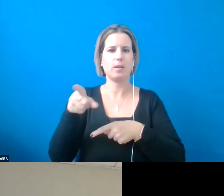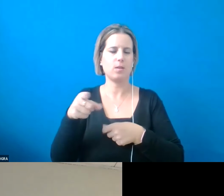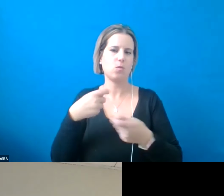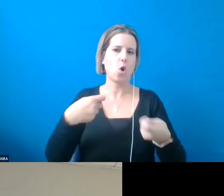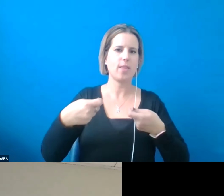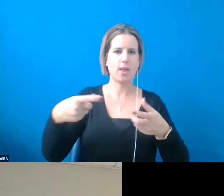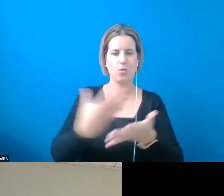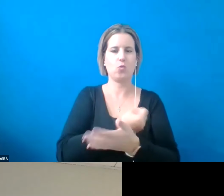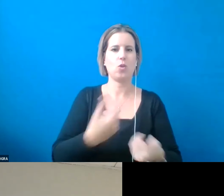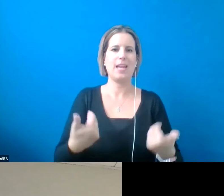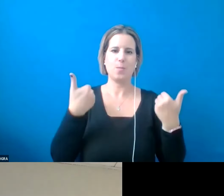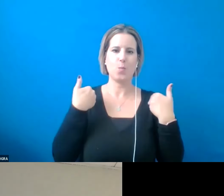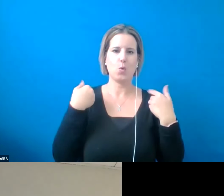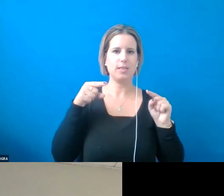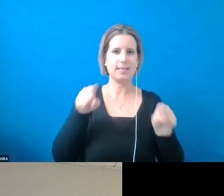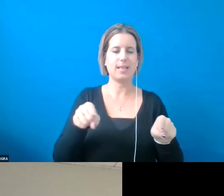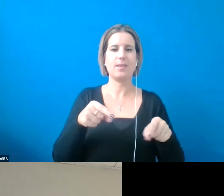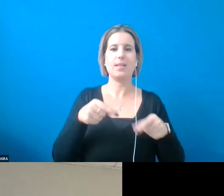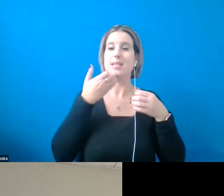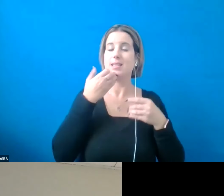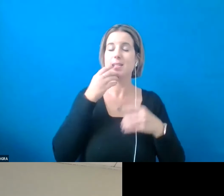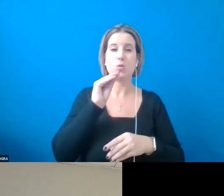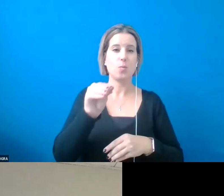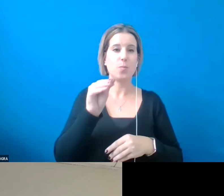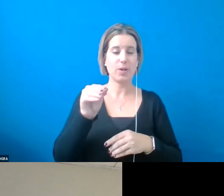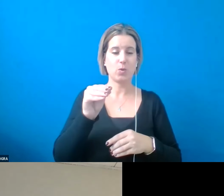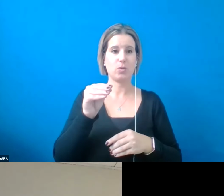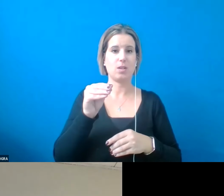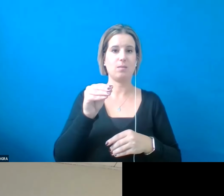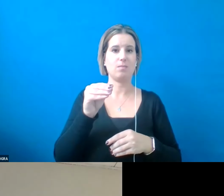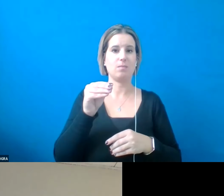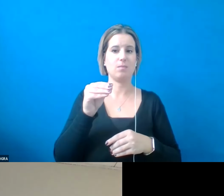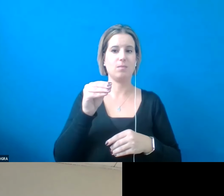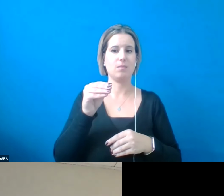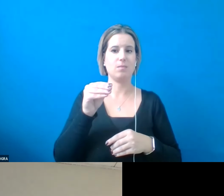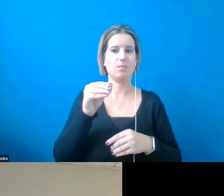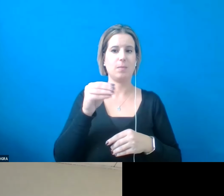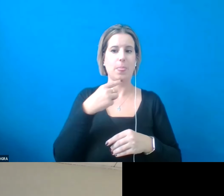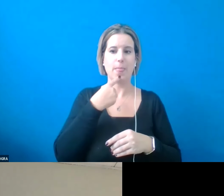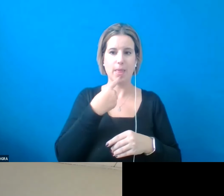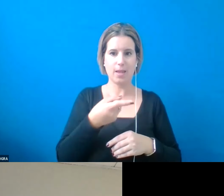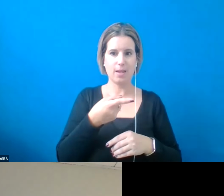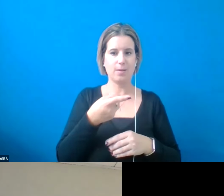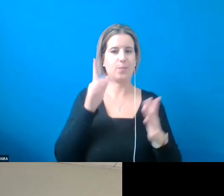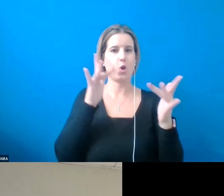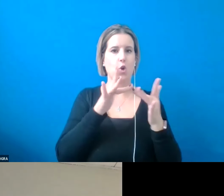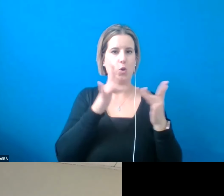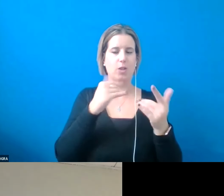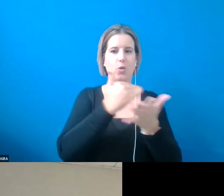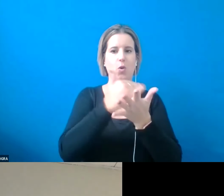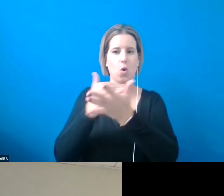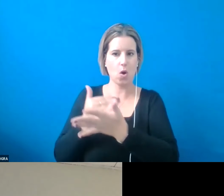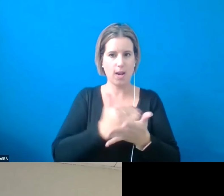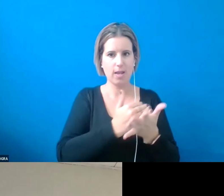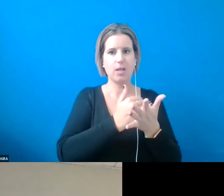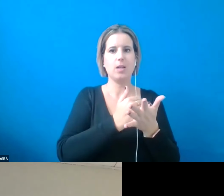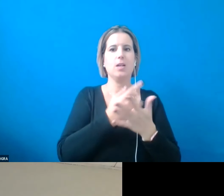responsable siempre contamos con los familiares ya lo he dicho también con el contacto con los colegios y por